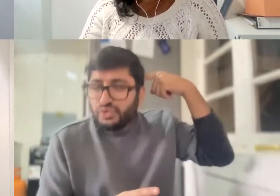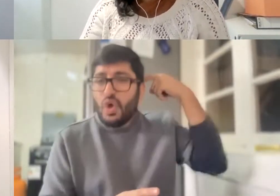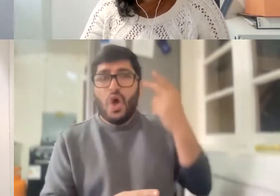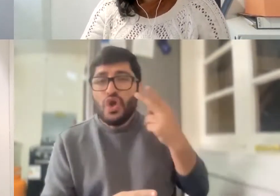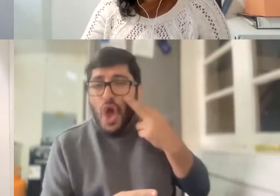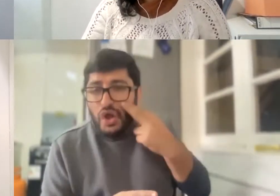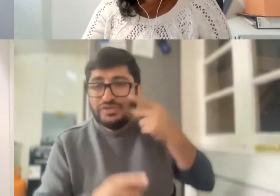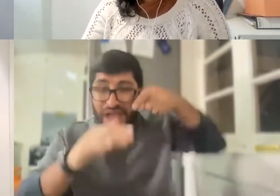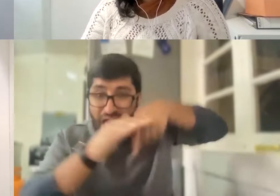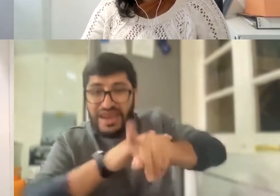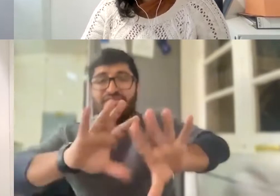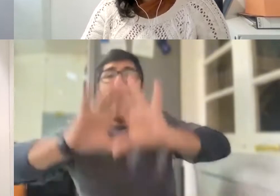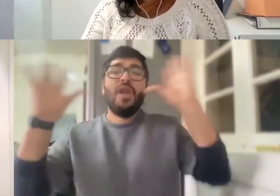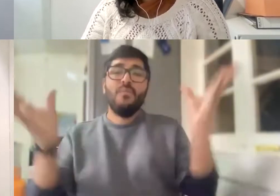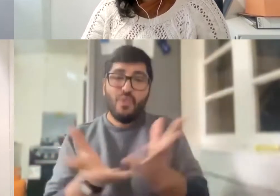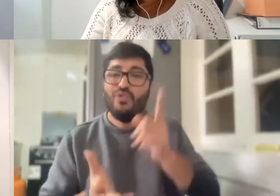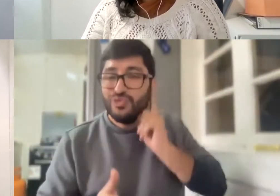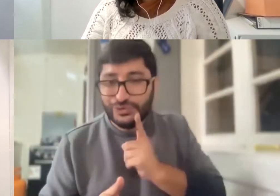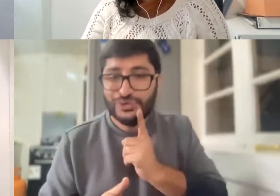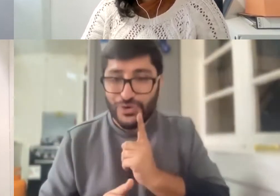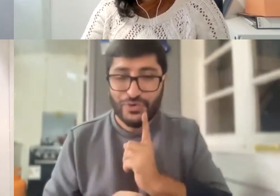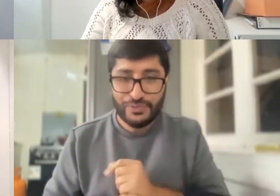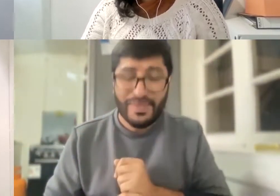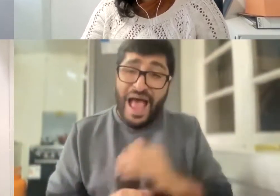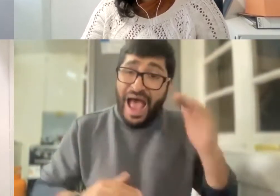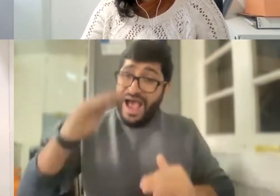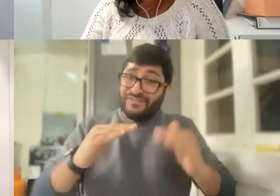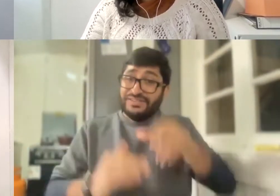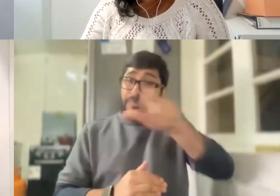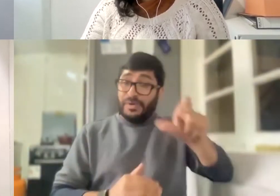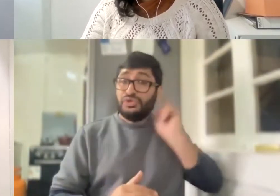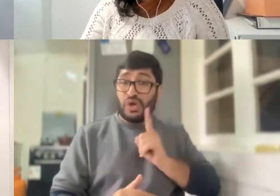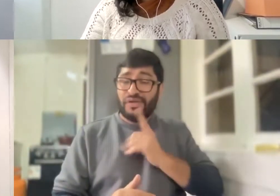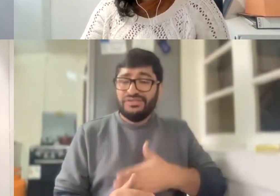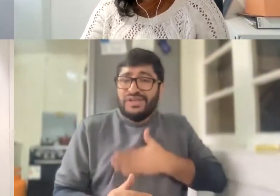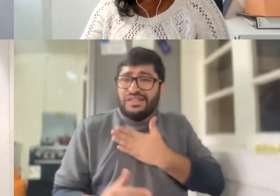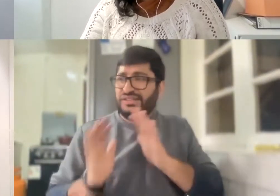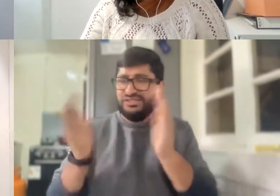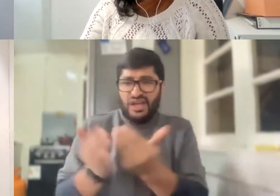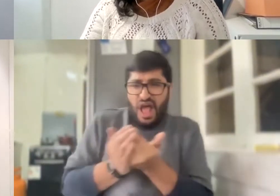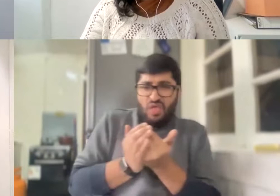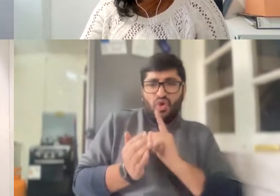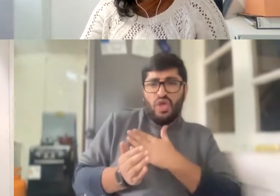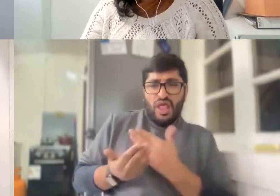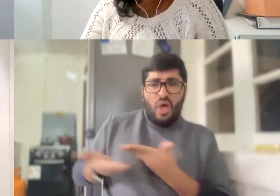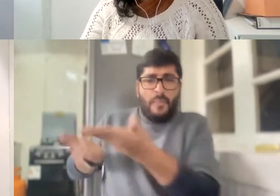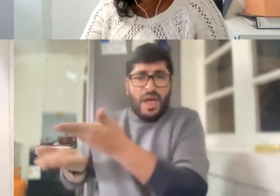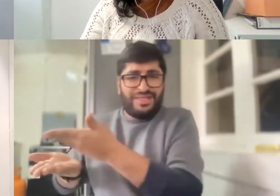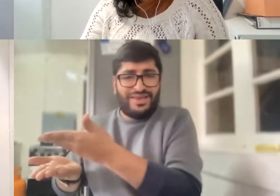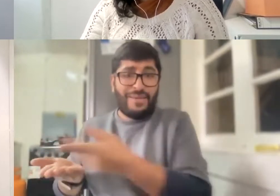señas, pensar, crearse sensibilización, conciencia, conocer el mundo sordo. A veces las personas sordas